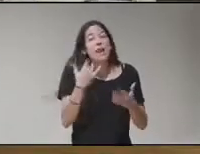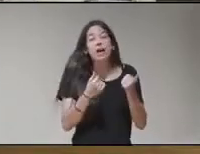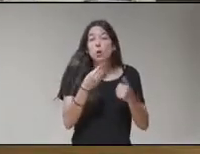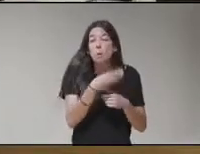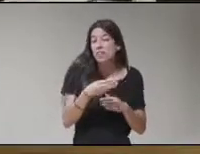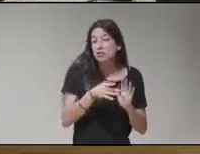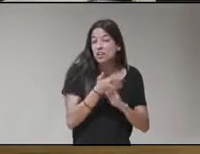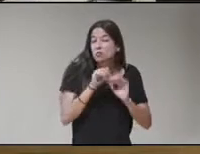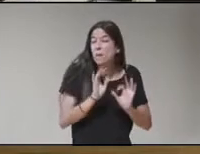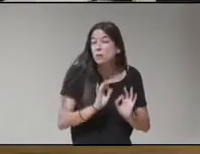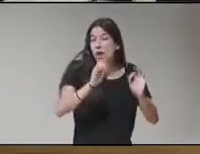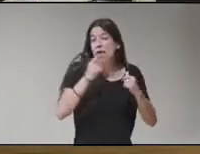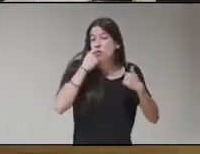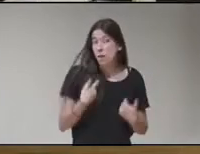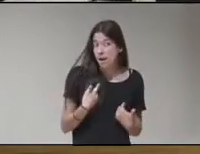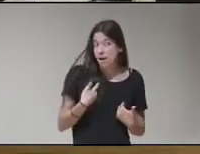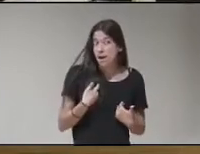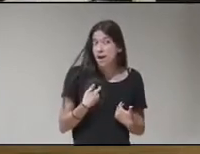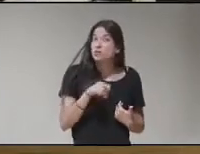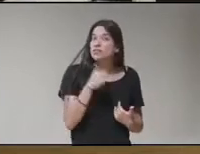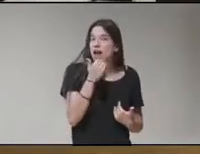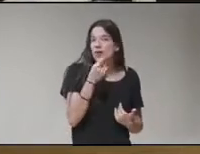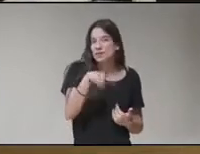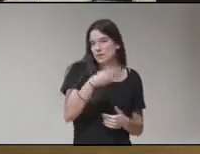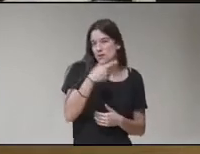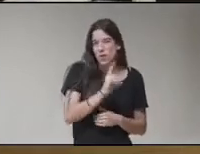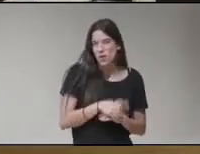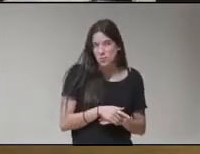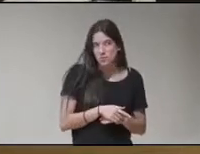humana es una cosa en sí misma muy poco conocida.